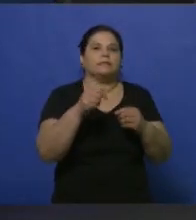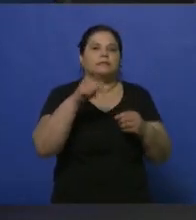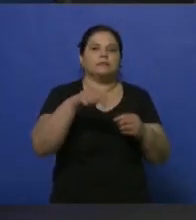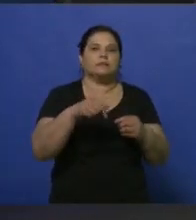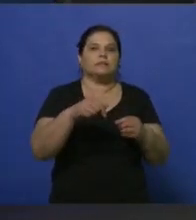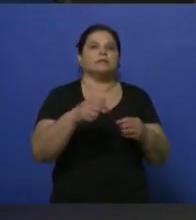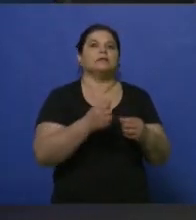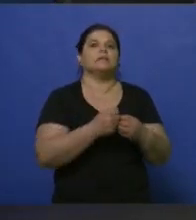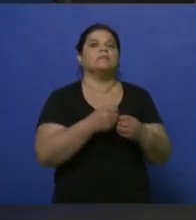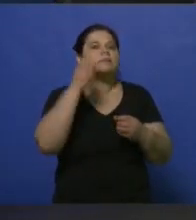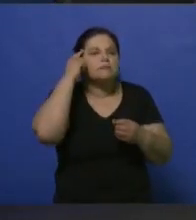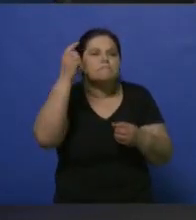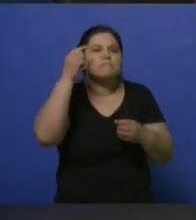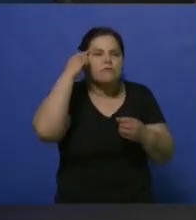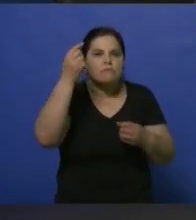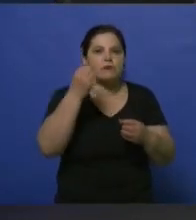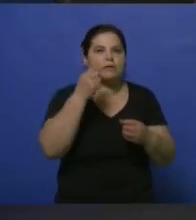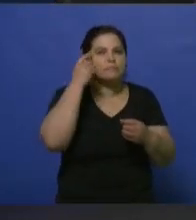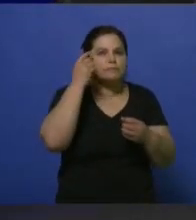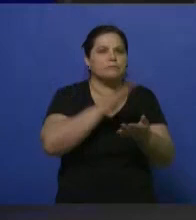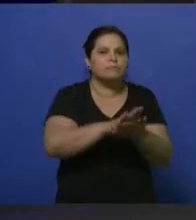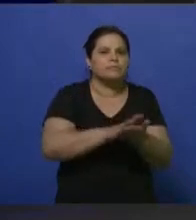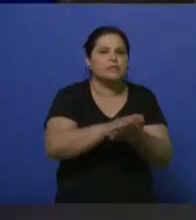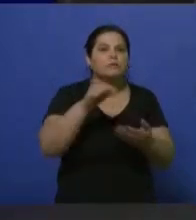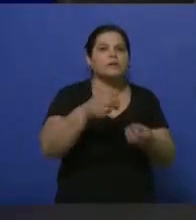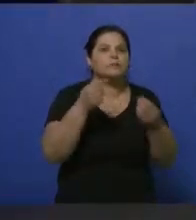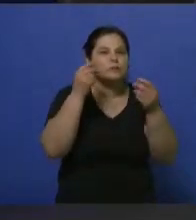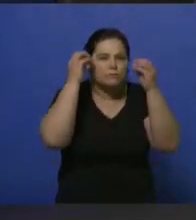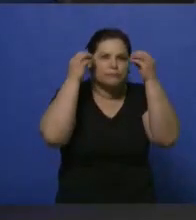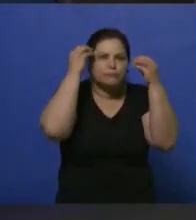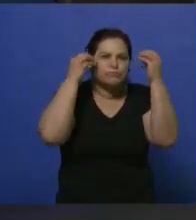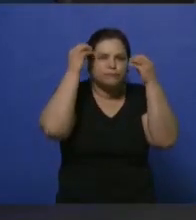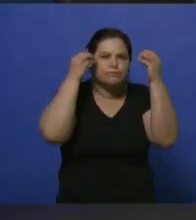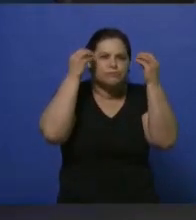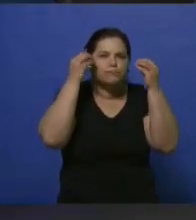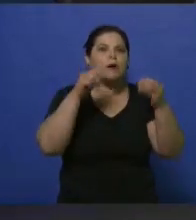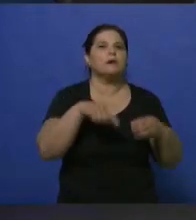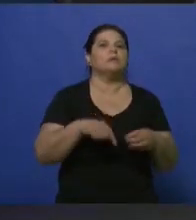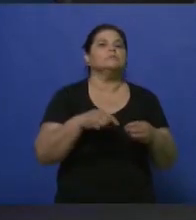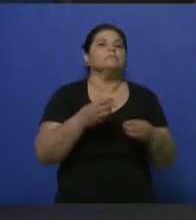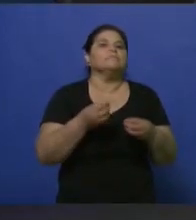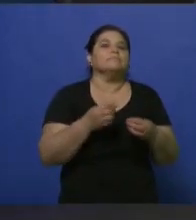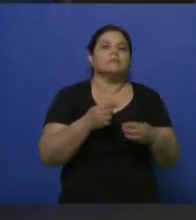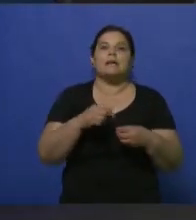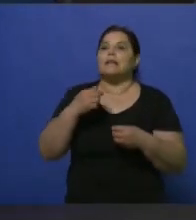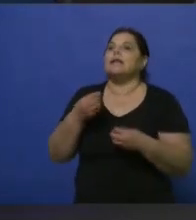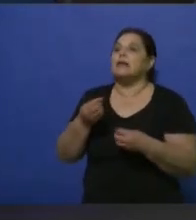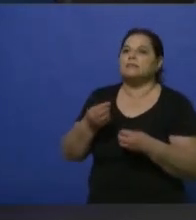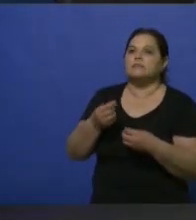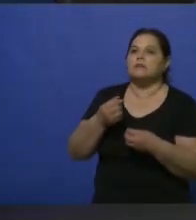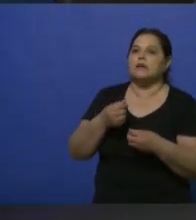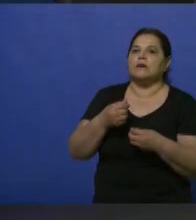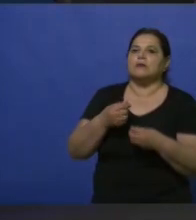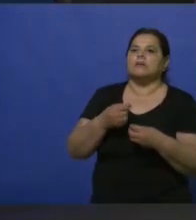preocupada, va a estar más preocupada dentro de un mes y medio. Te pongo un ejemplo, y un ejemplo particular. La yerba hará